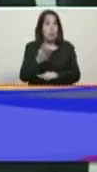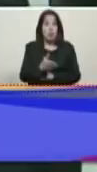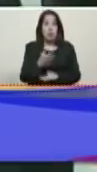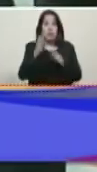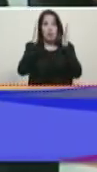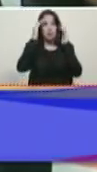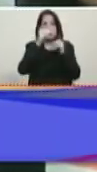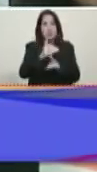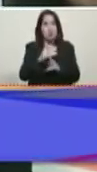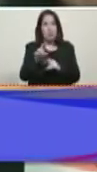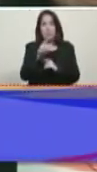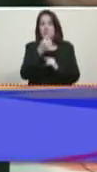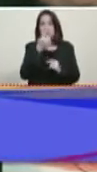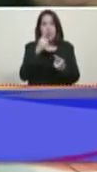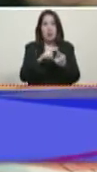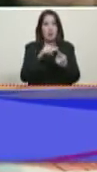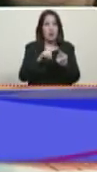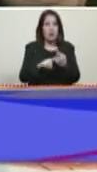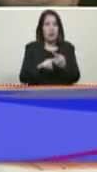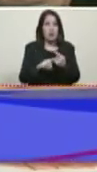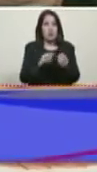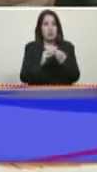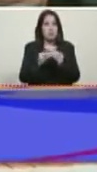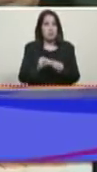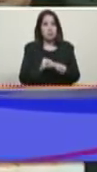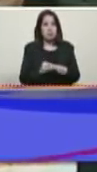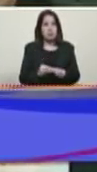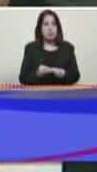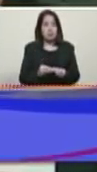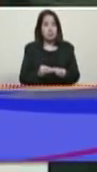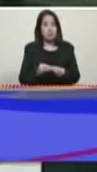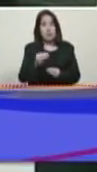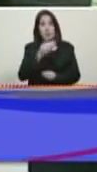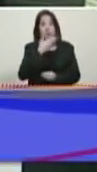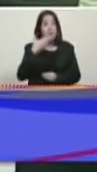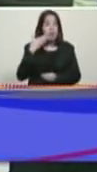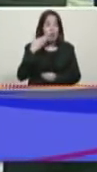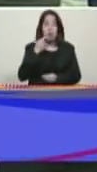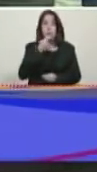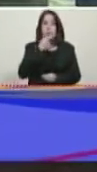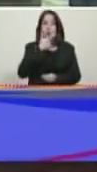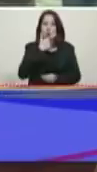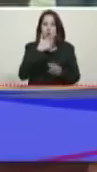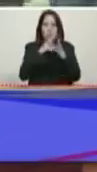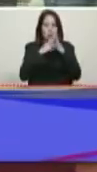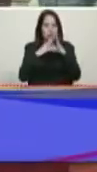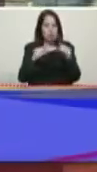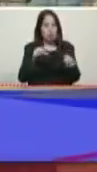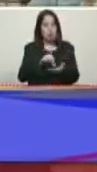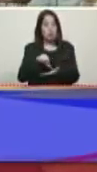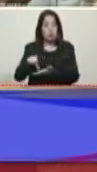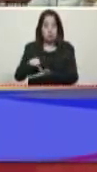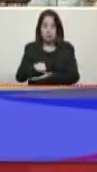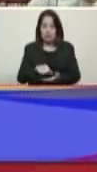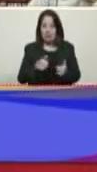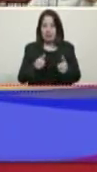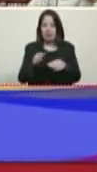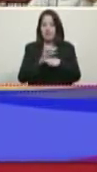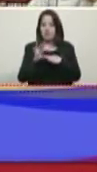primera fase de recuperación de reparación de embellecimiento con ciudades funcionales